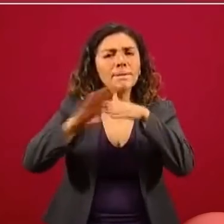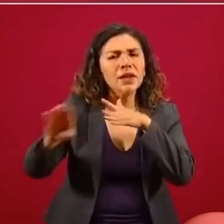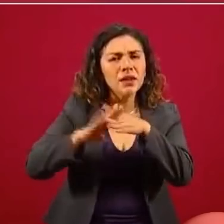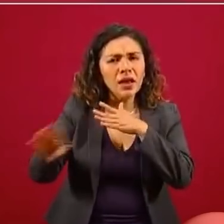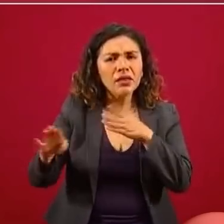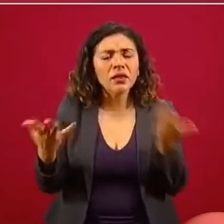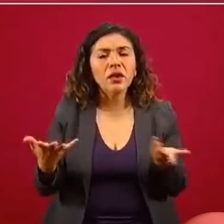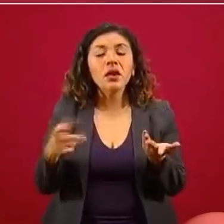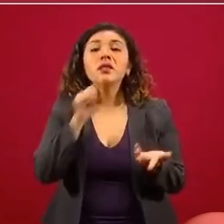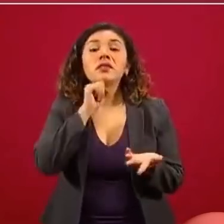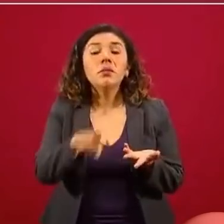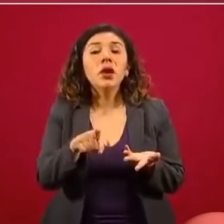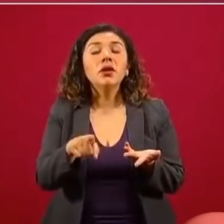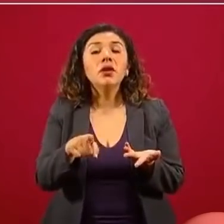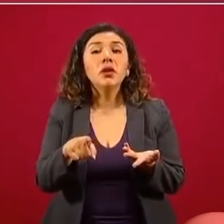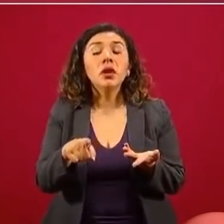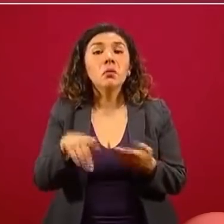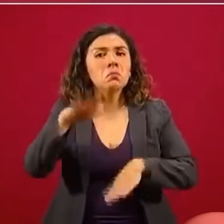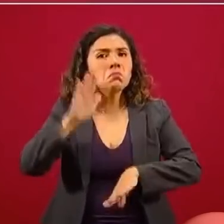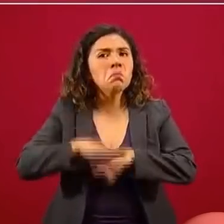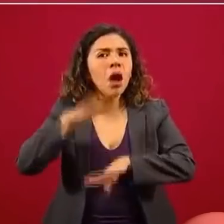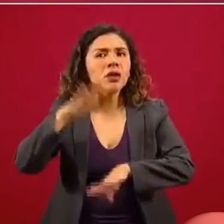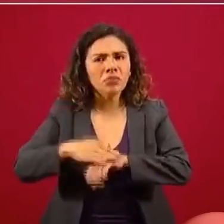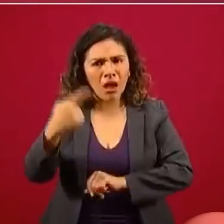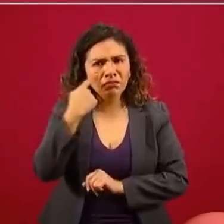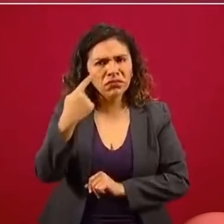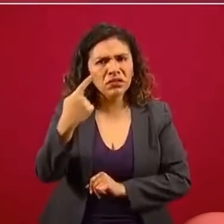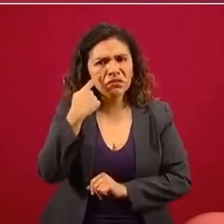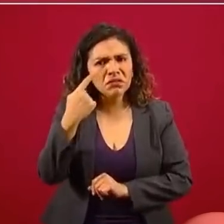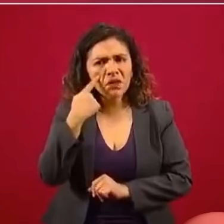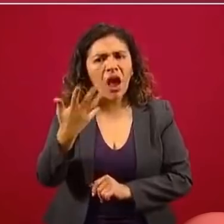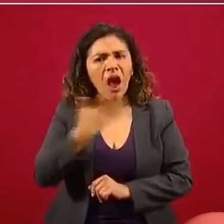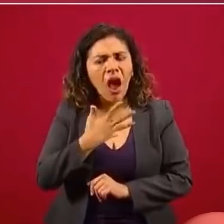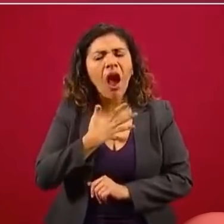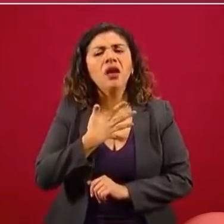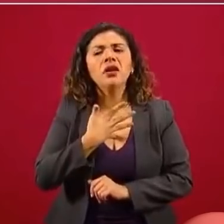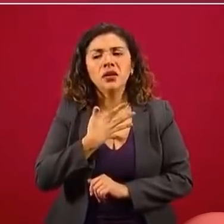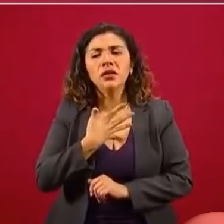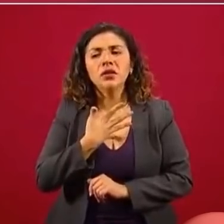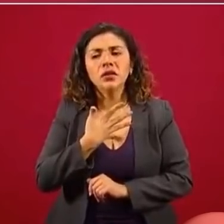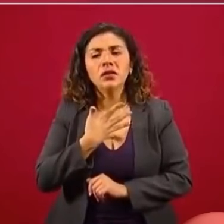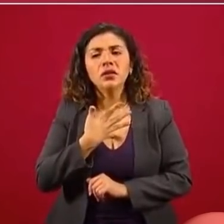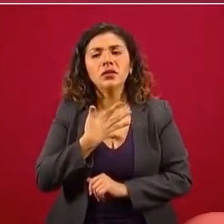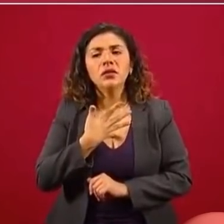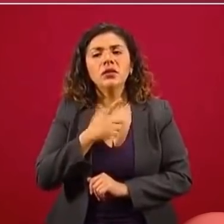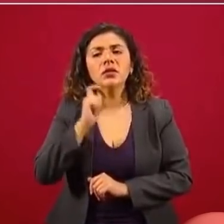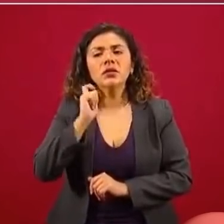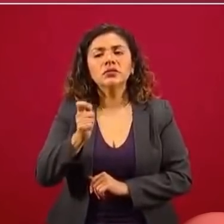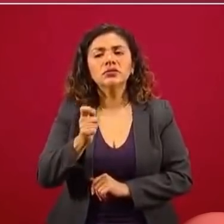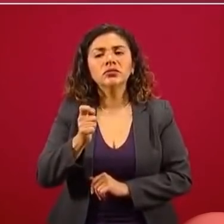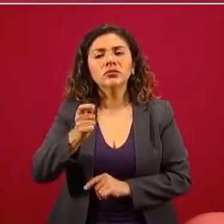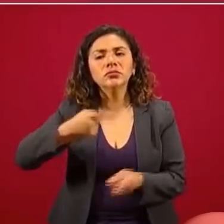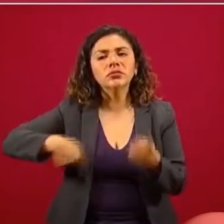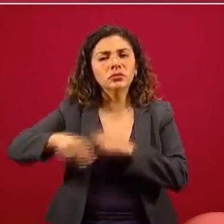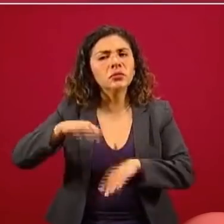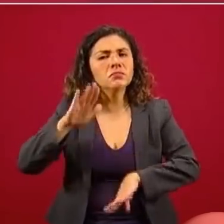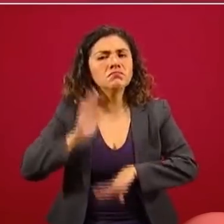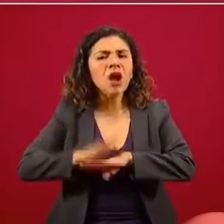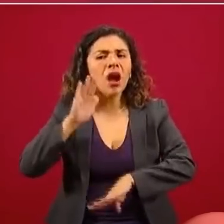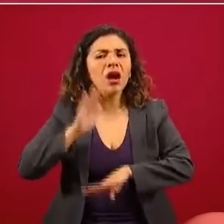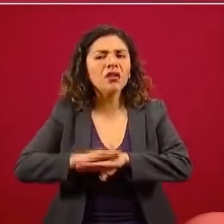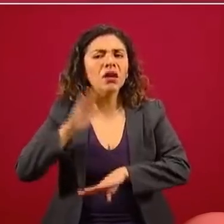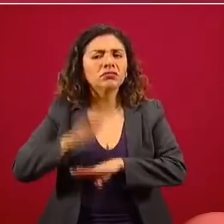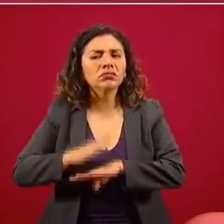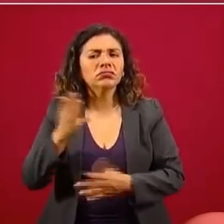cómo cada vez vamos a ser más